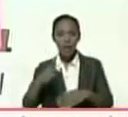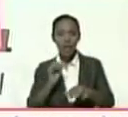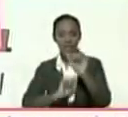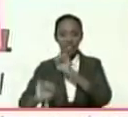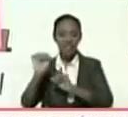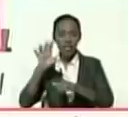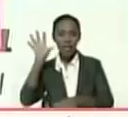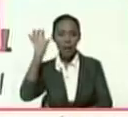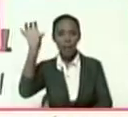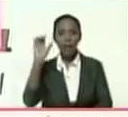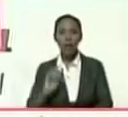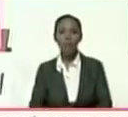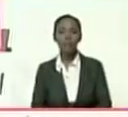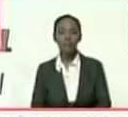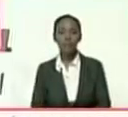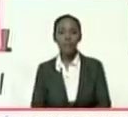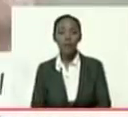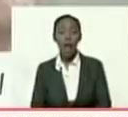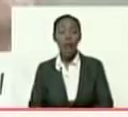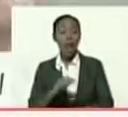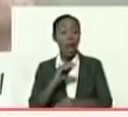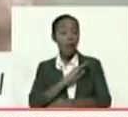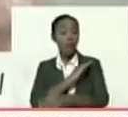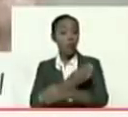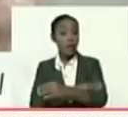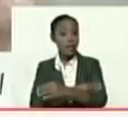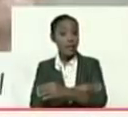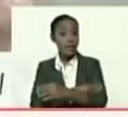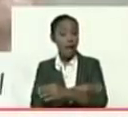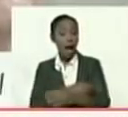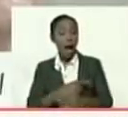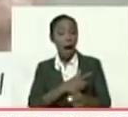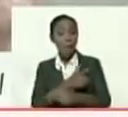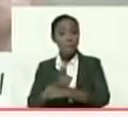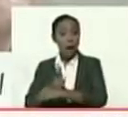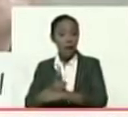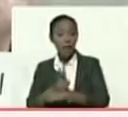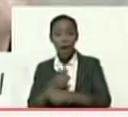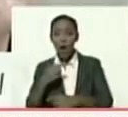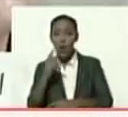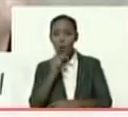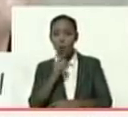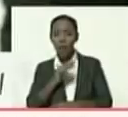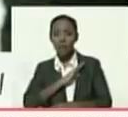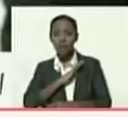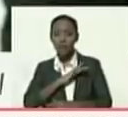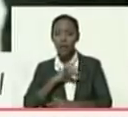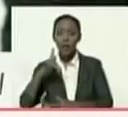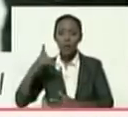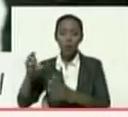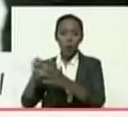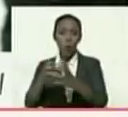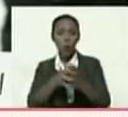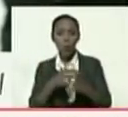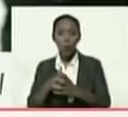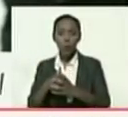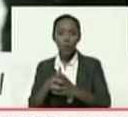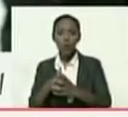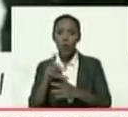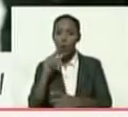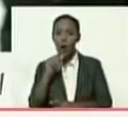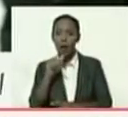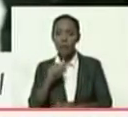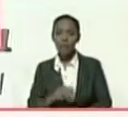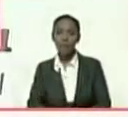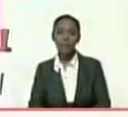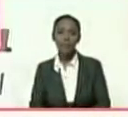patria. La Fuerza Armada Venezolana no pertenece a élites, como en estos países. Ese